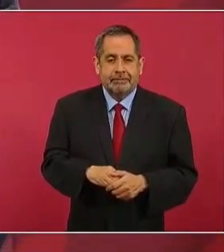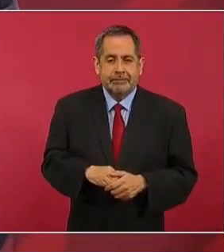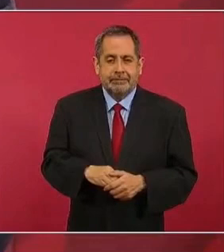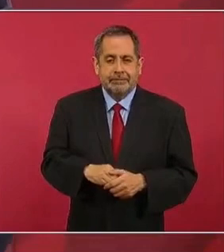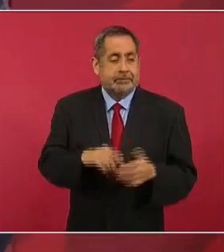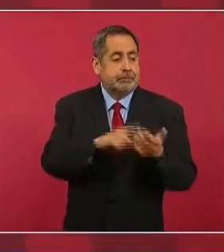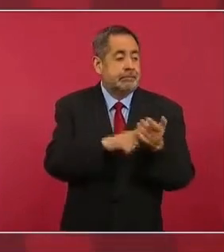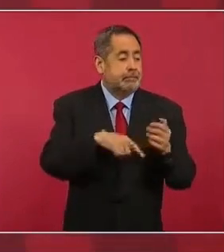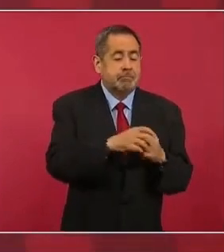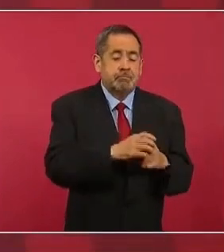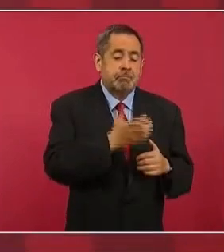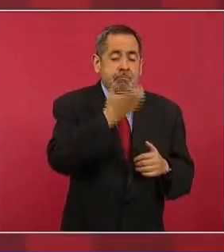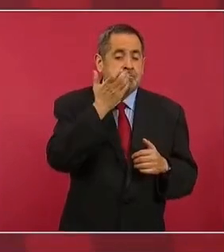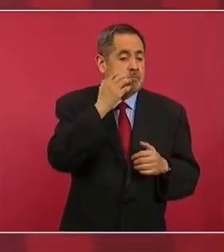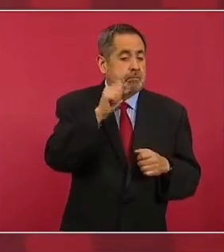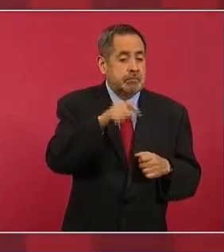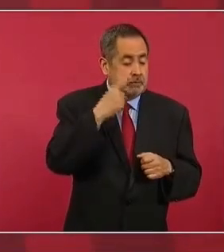conservadores